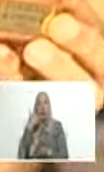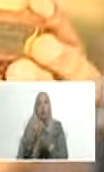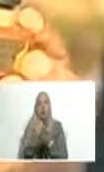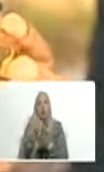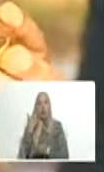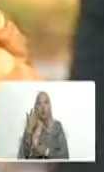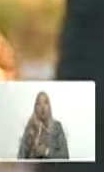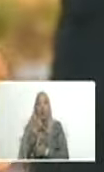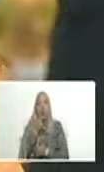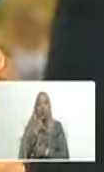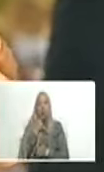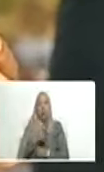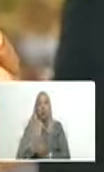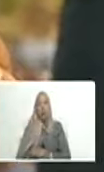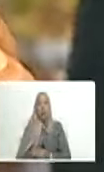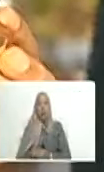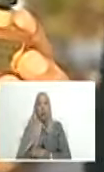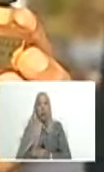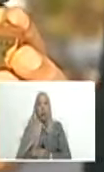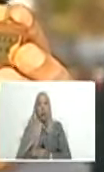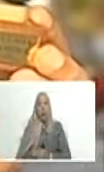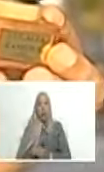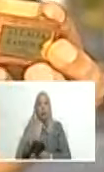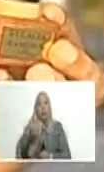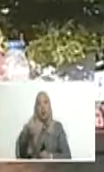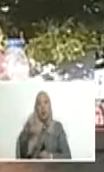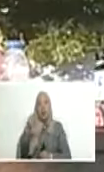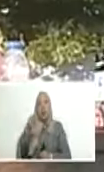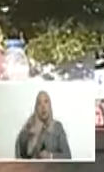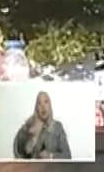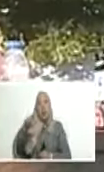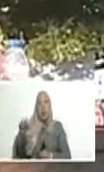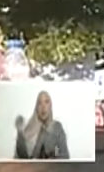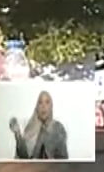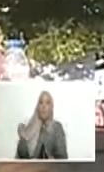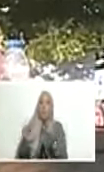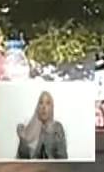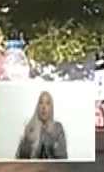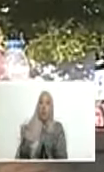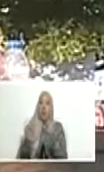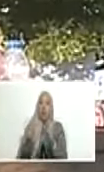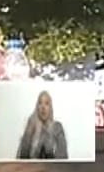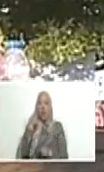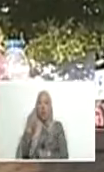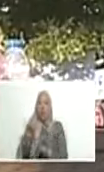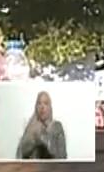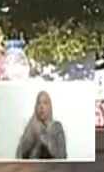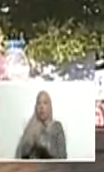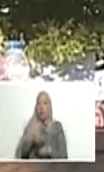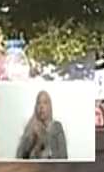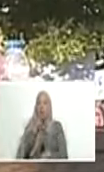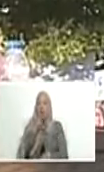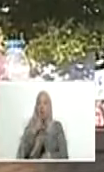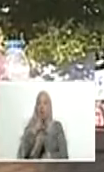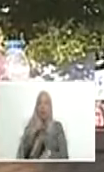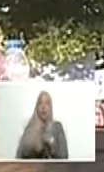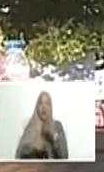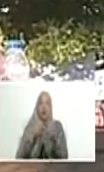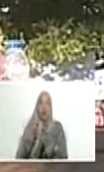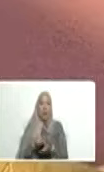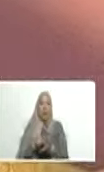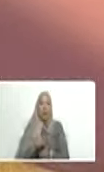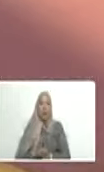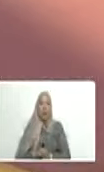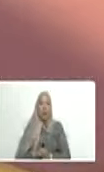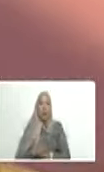llegar aquí está estos dos ejemplares. Carla, Mérida, mira, artesanas.